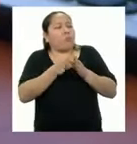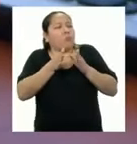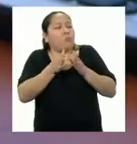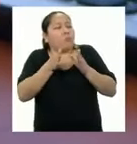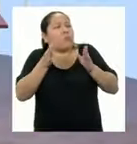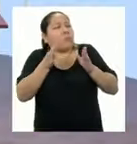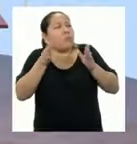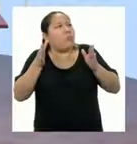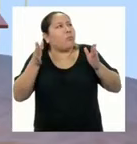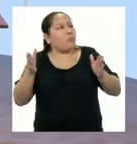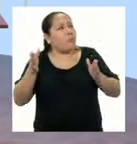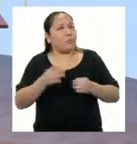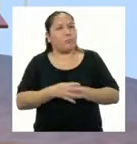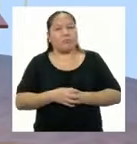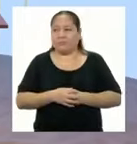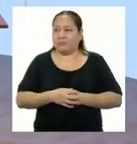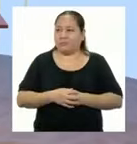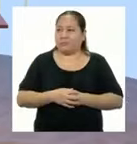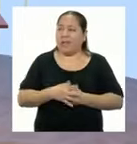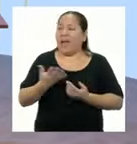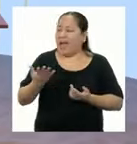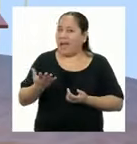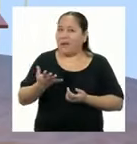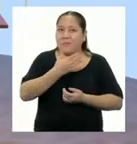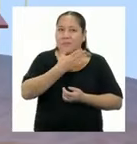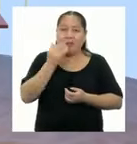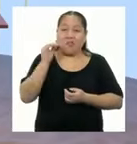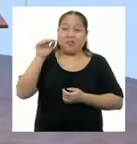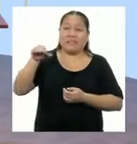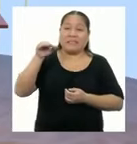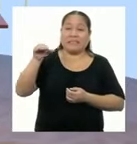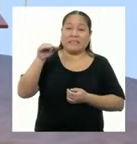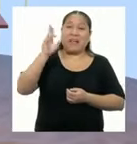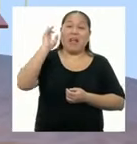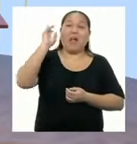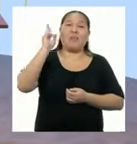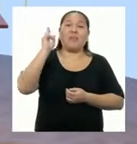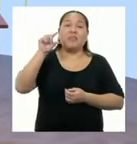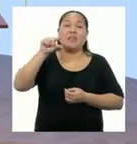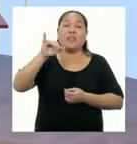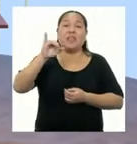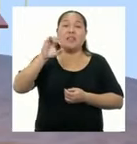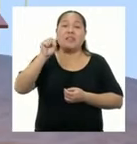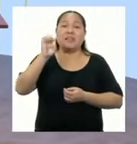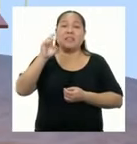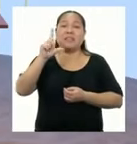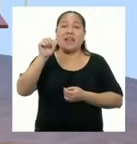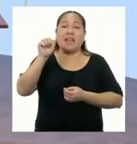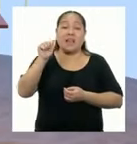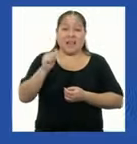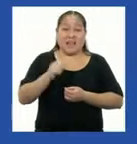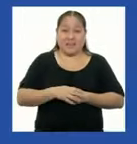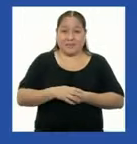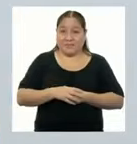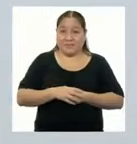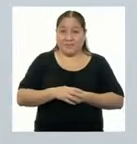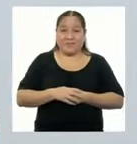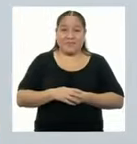del microchip? ¿Qué te parece si mejor llamamos a la profesora Gisela Milagros César